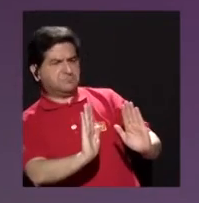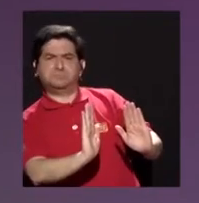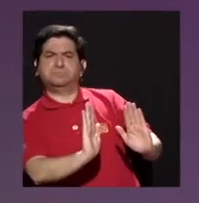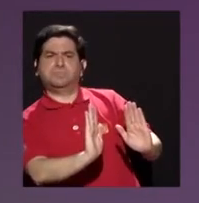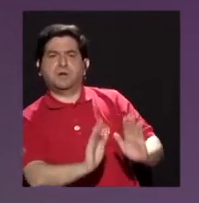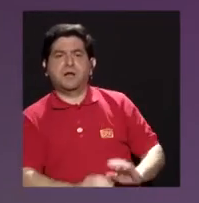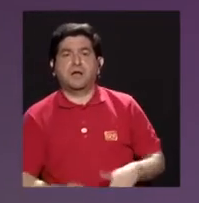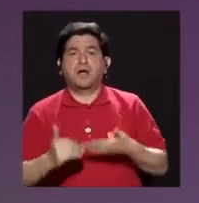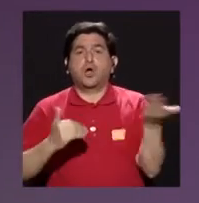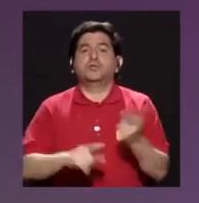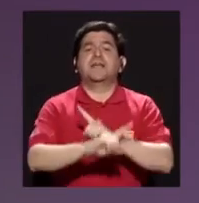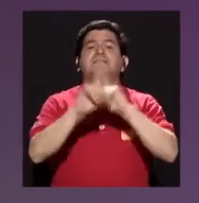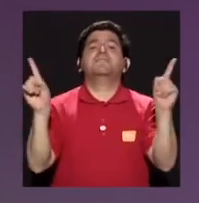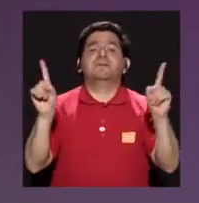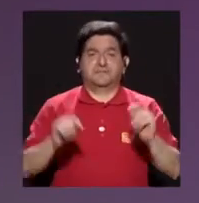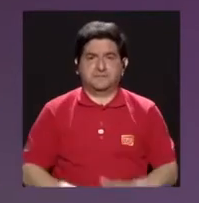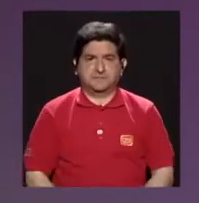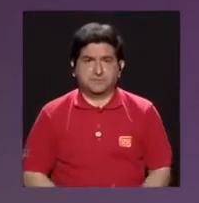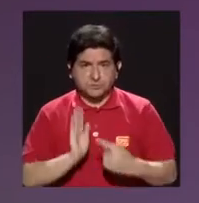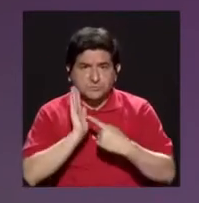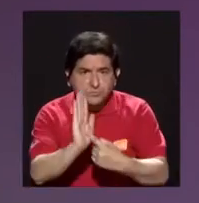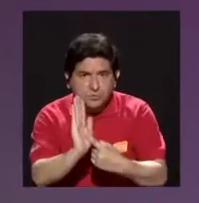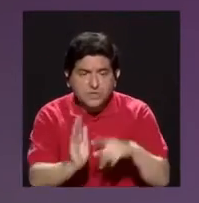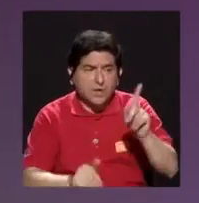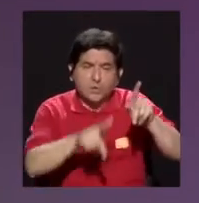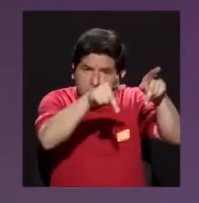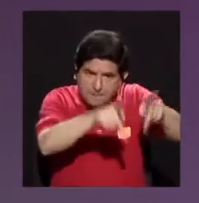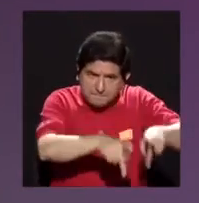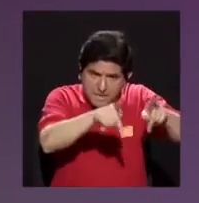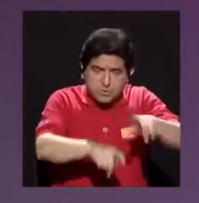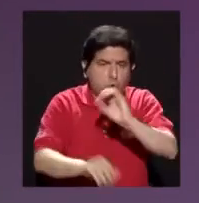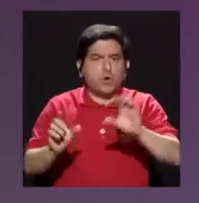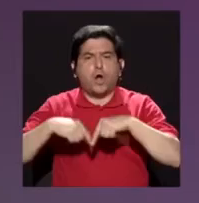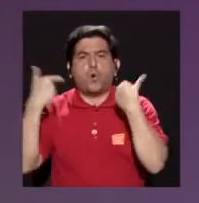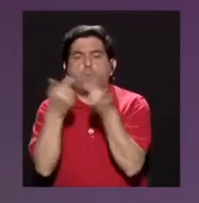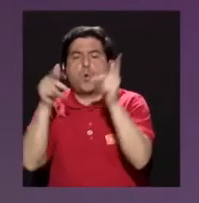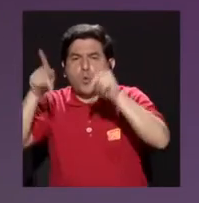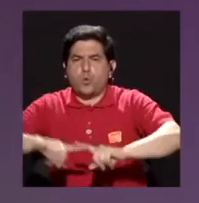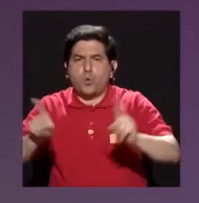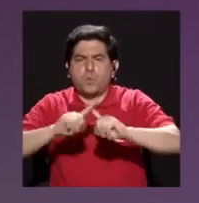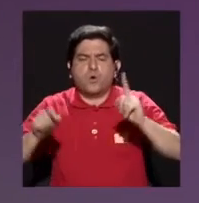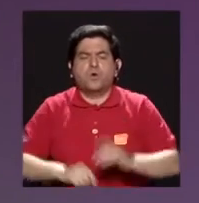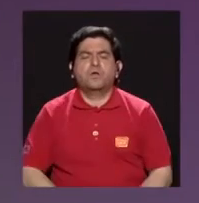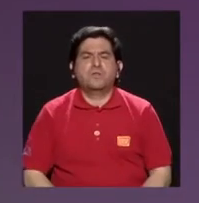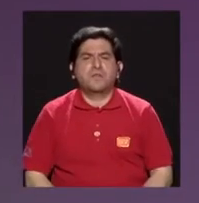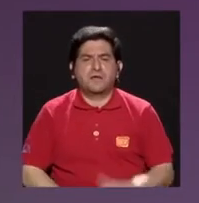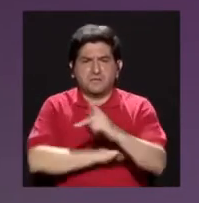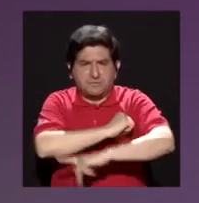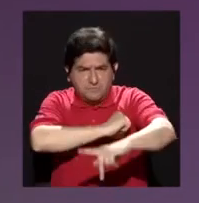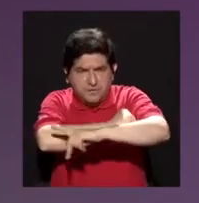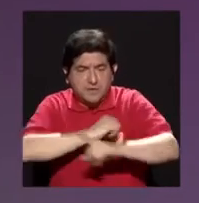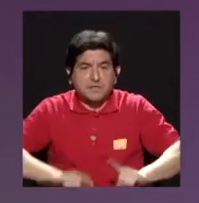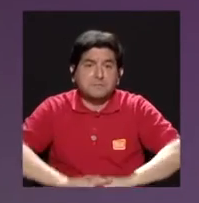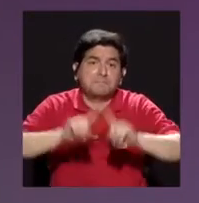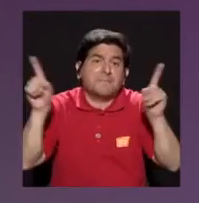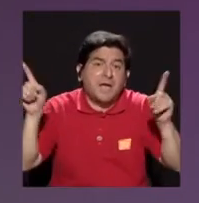rechaza lo diferente, en este caso expresado respecto de una persona o de un grupo de personas de otra nacionalidad, pero